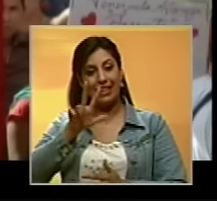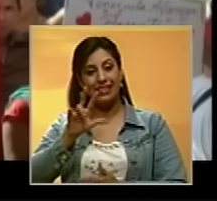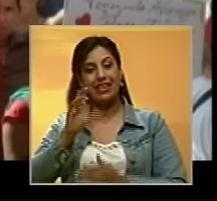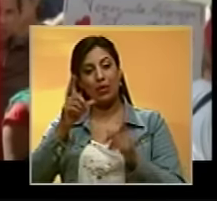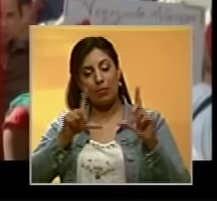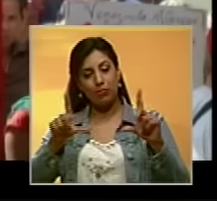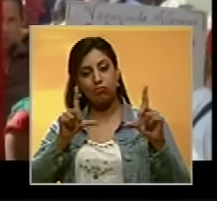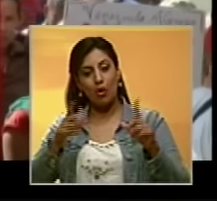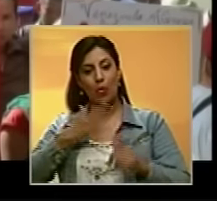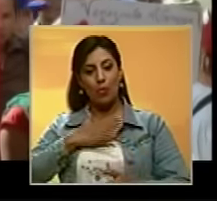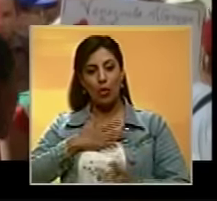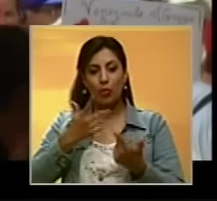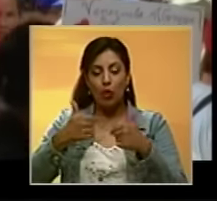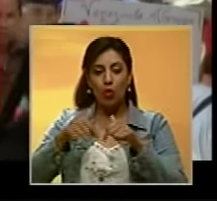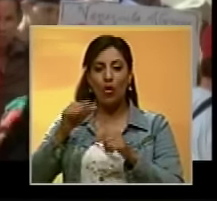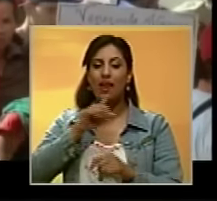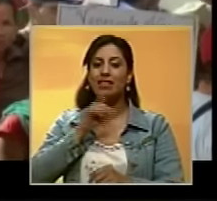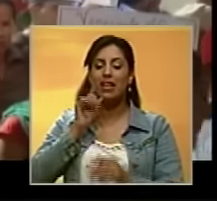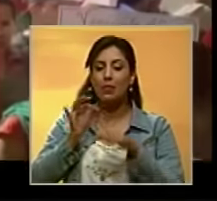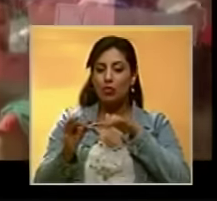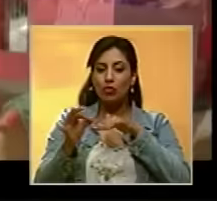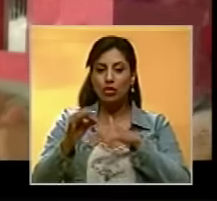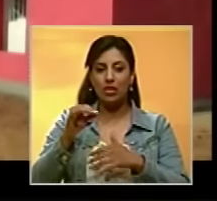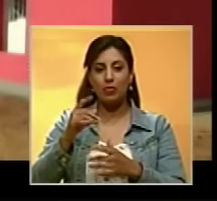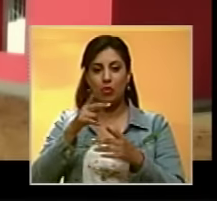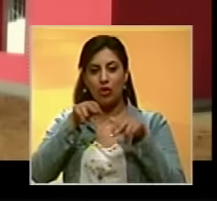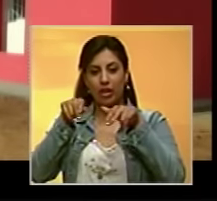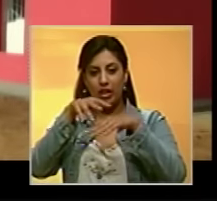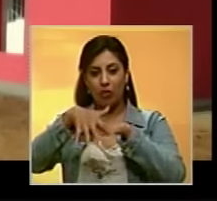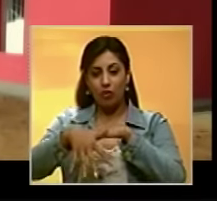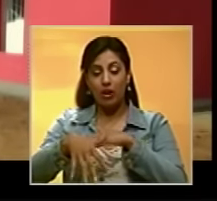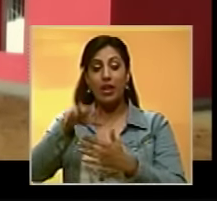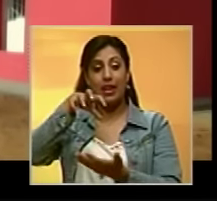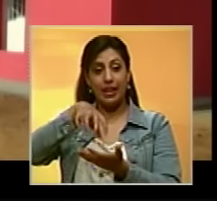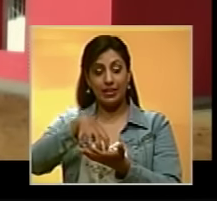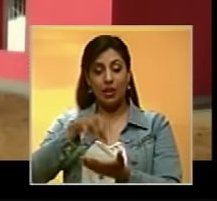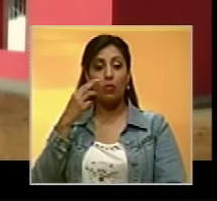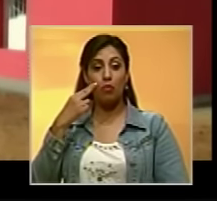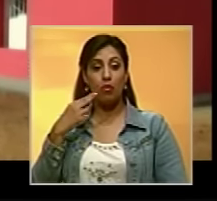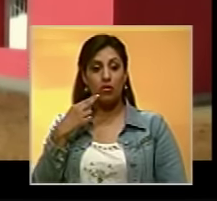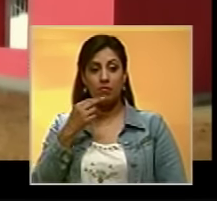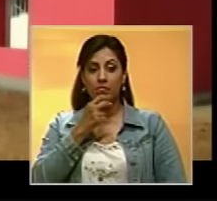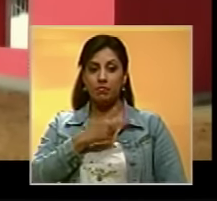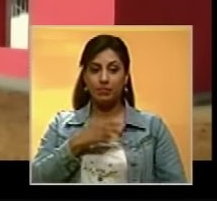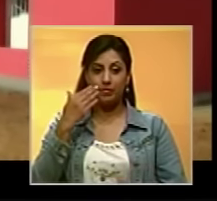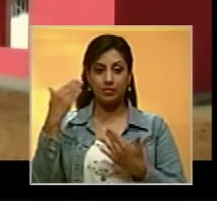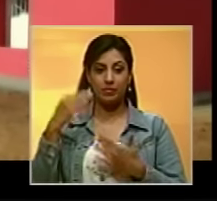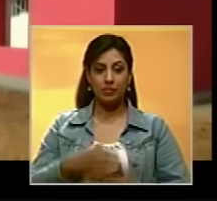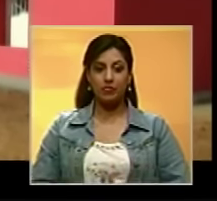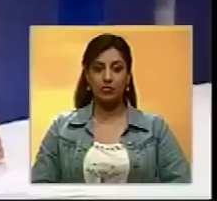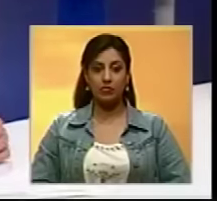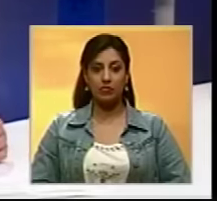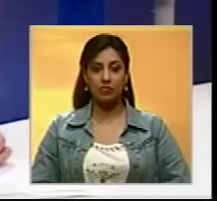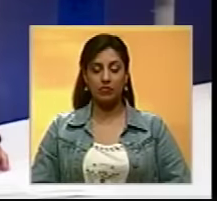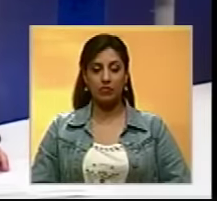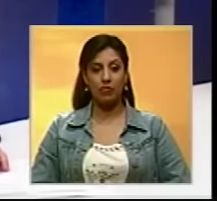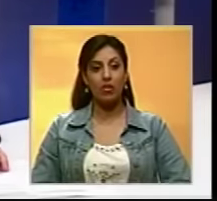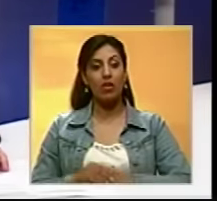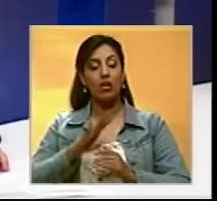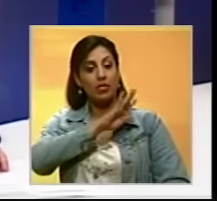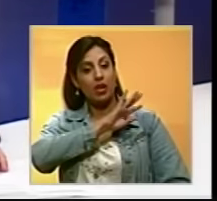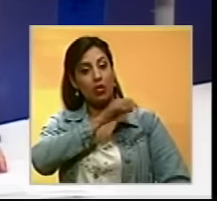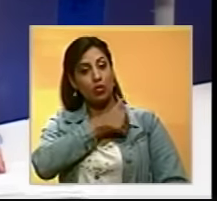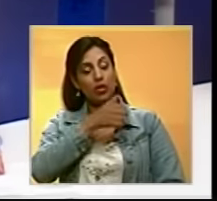urbana en el sector Villa Universidad del municipio caroní desde el estado Bolívar mayerly carvalo noticiero venevisión las